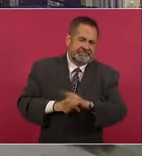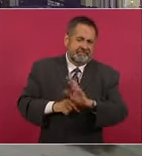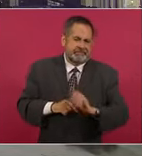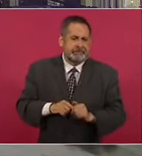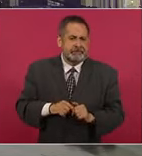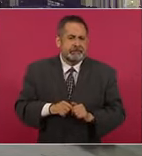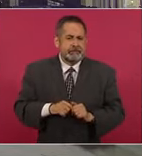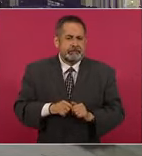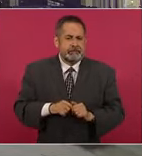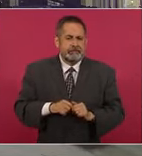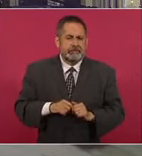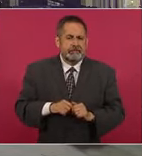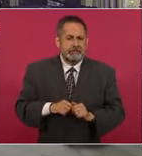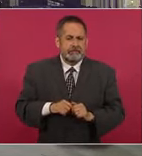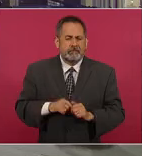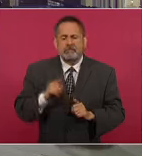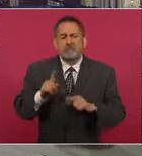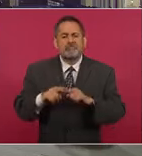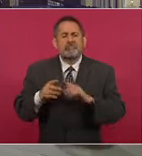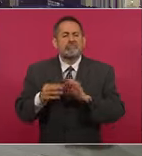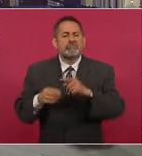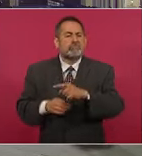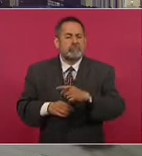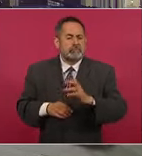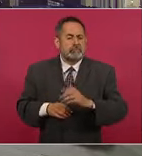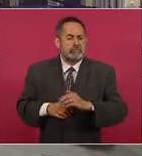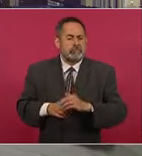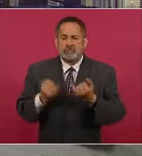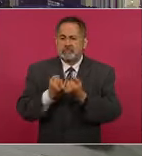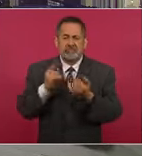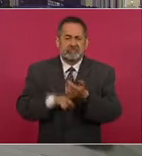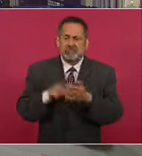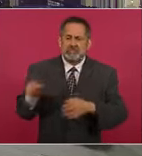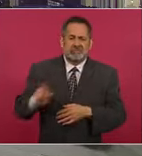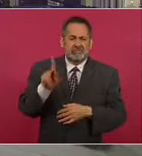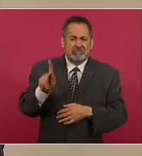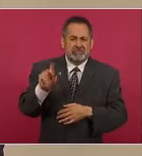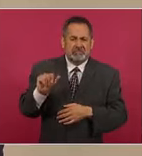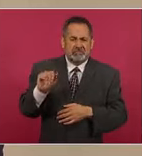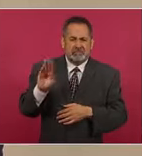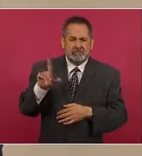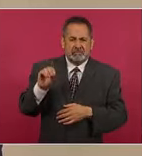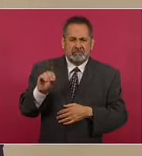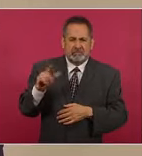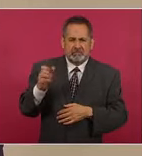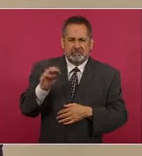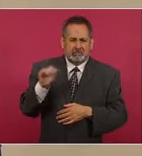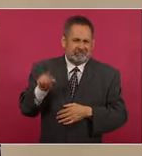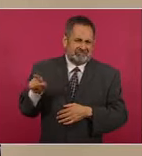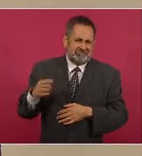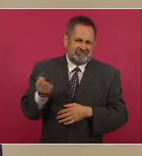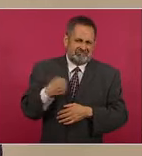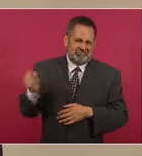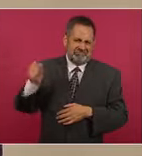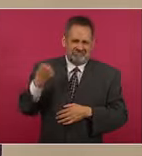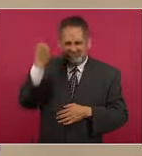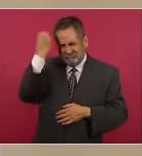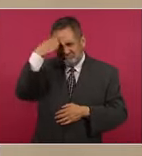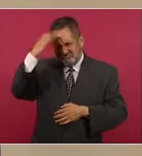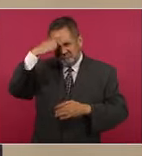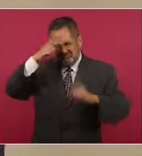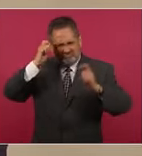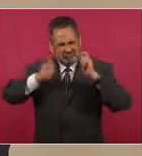también que Pablo Gómez, que es un experto.